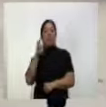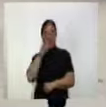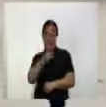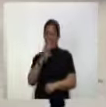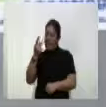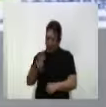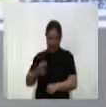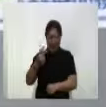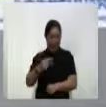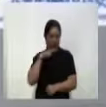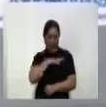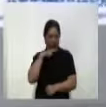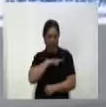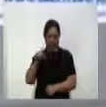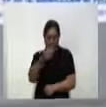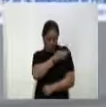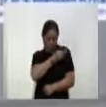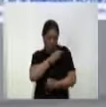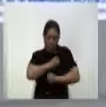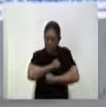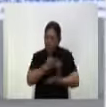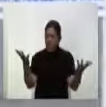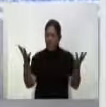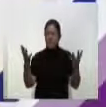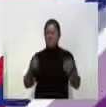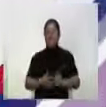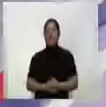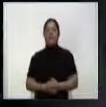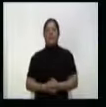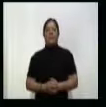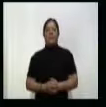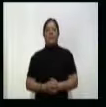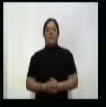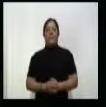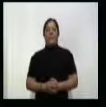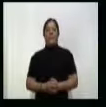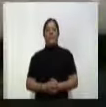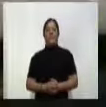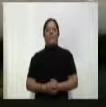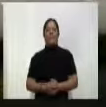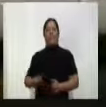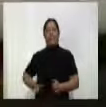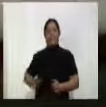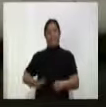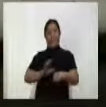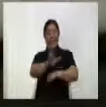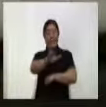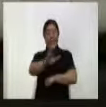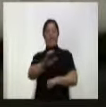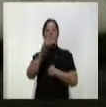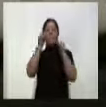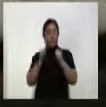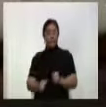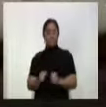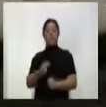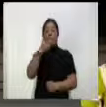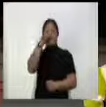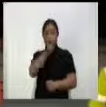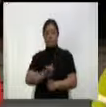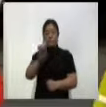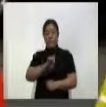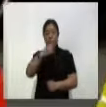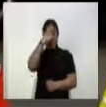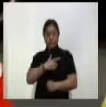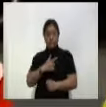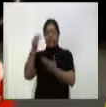estas dosis la inoculación masiva en el país sudamericano. El gobierno colombiano confirmó la noche del domingo la llegada de